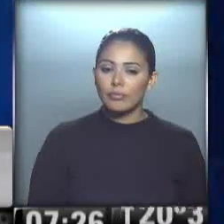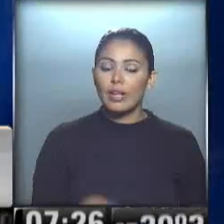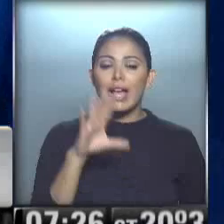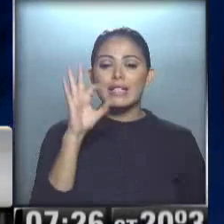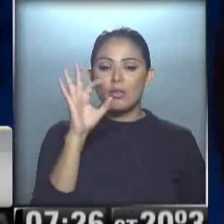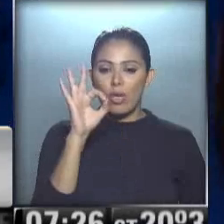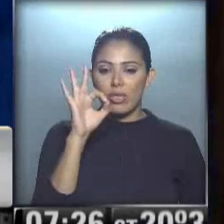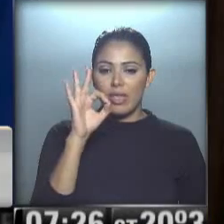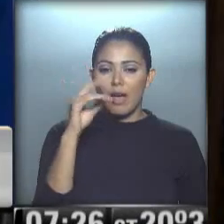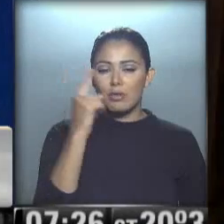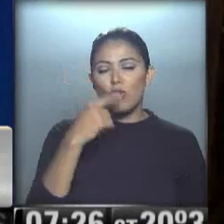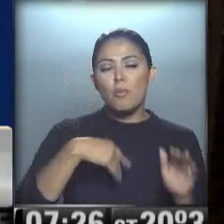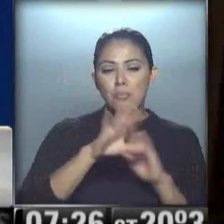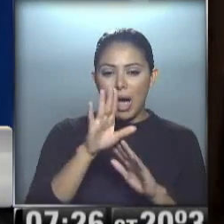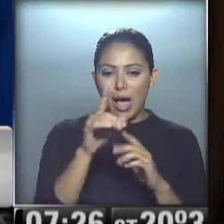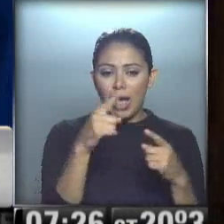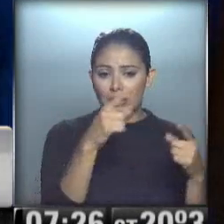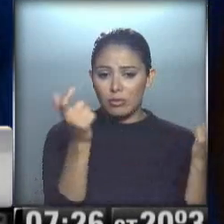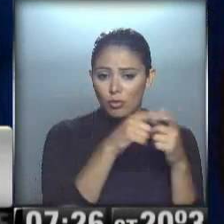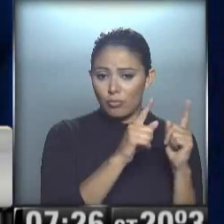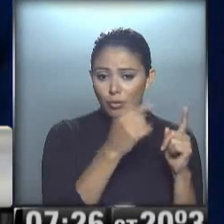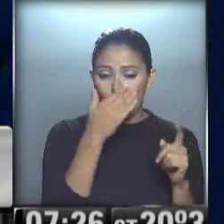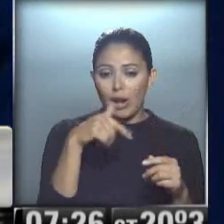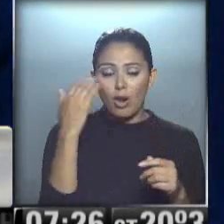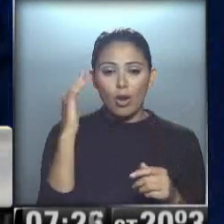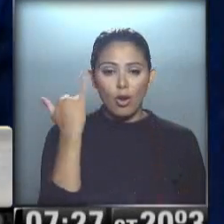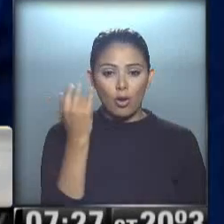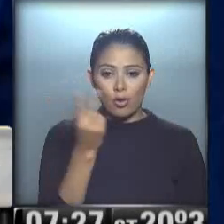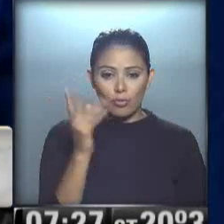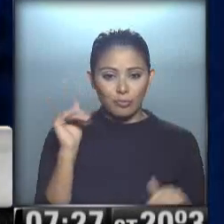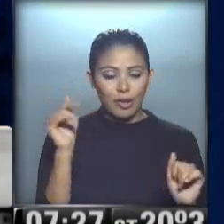50 minutos La despedida de